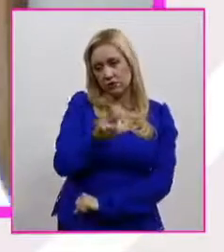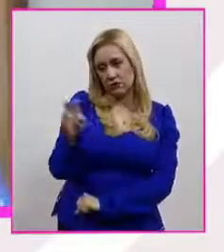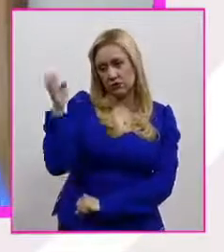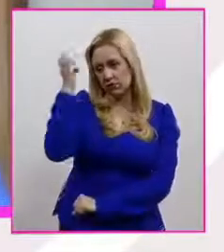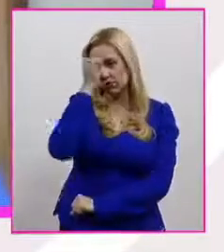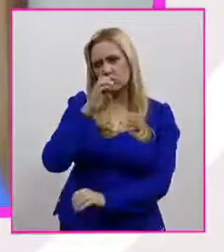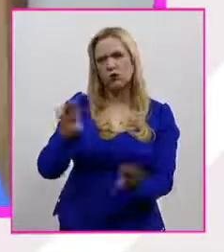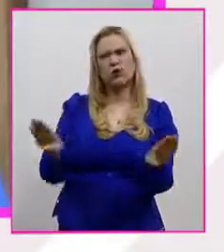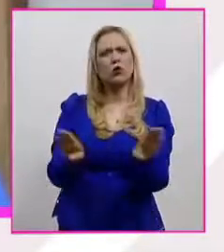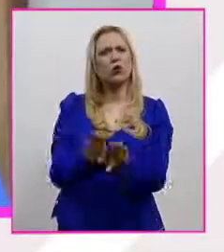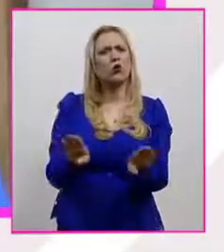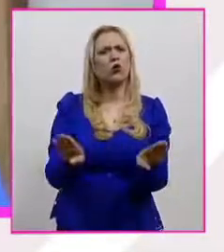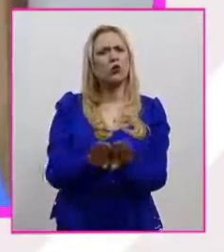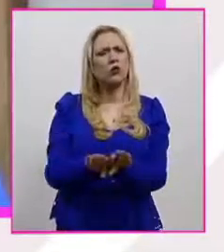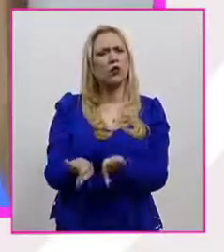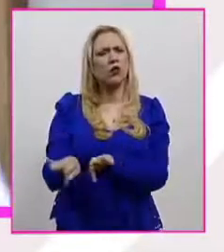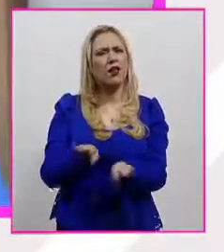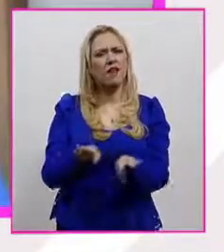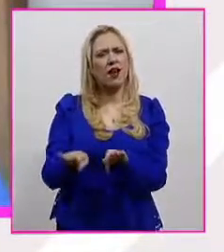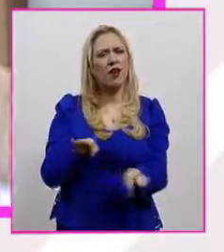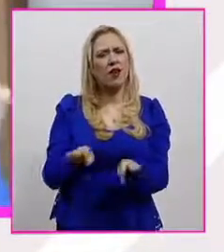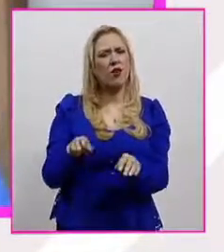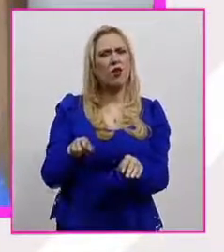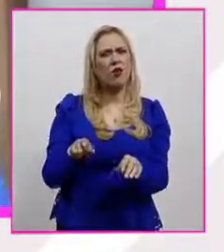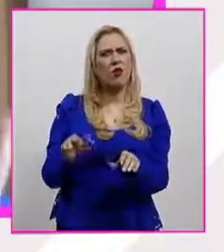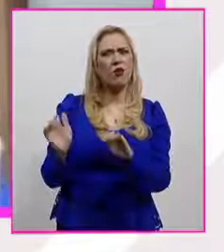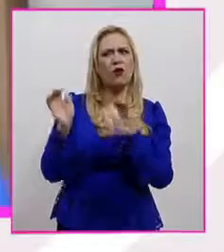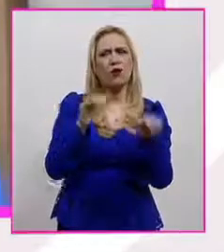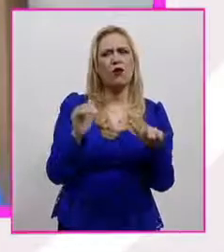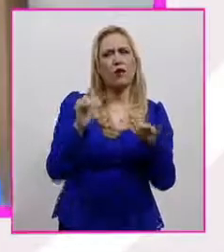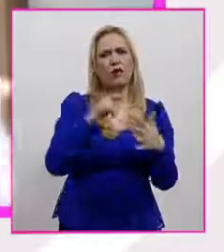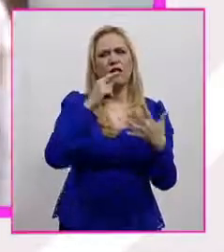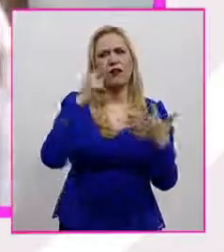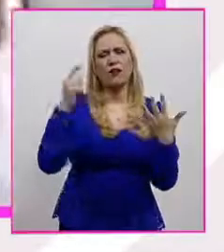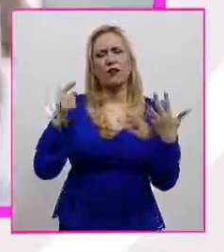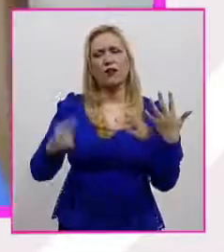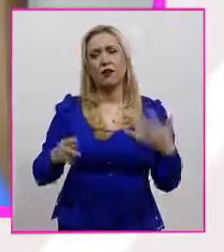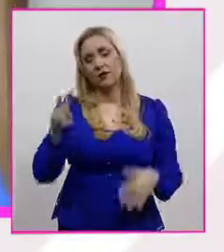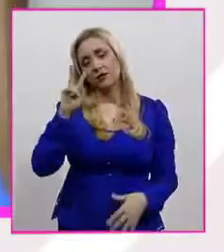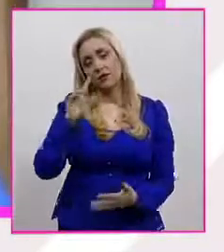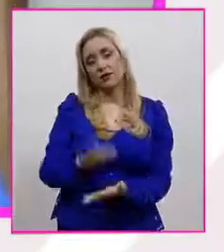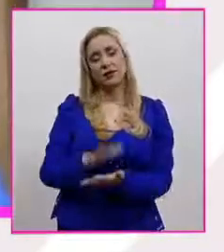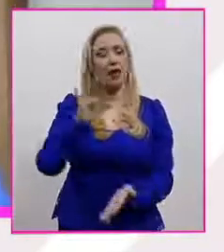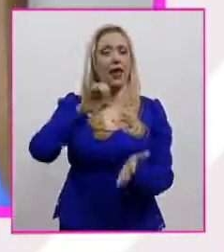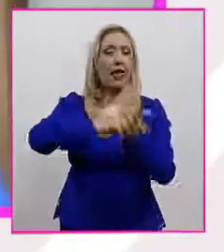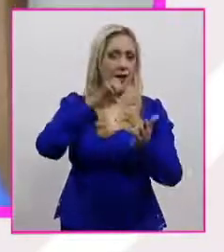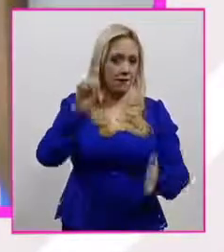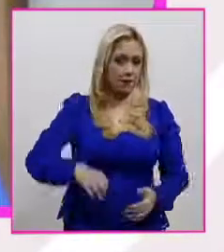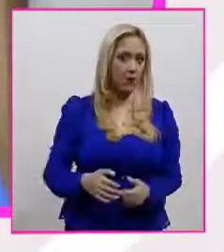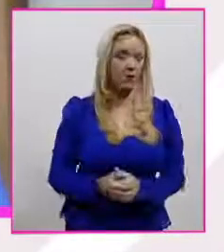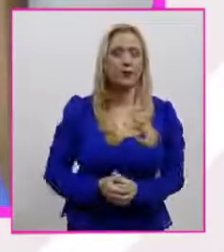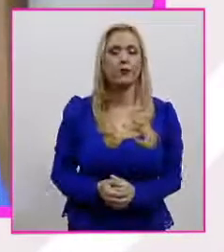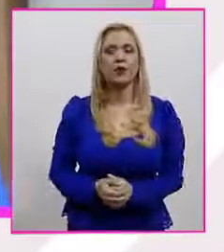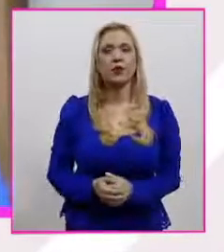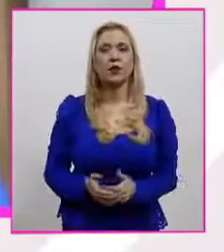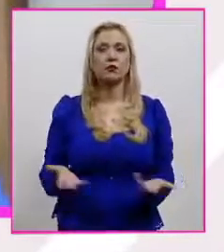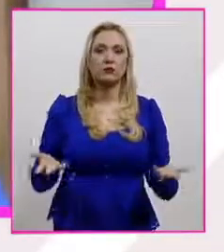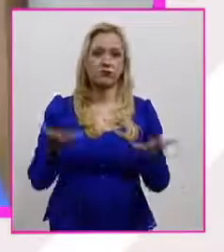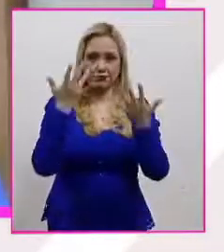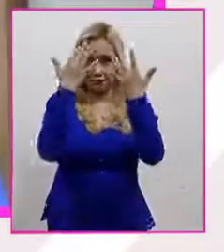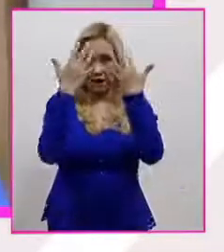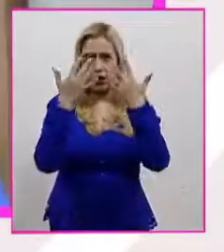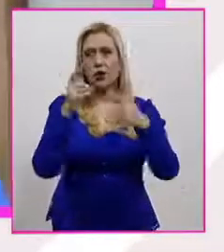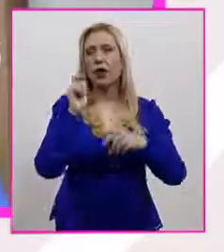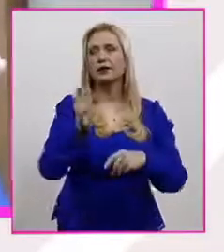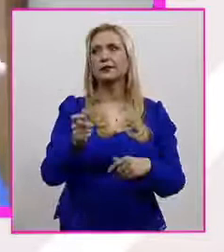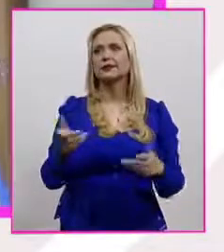se distribuyen las ocupaciones y quién las ocupa dependiendo del tono de piel, lo que vemos es, por ejemplo, que ocupaciones manuales, es